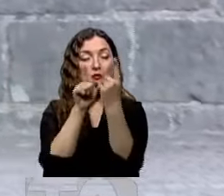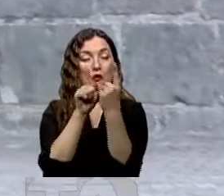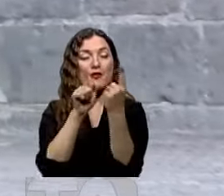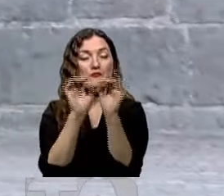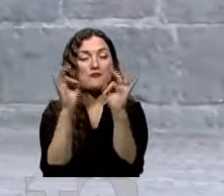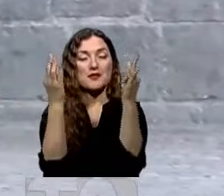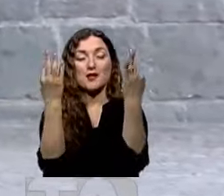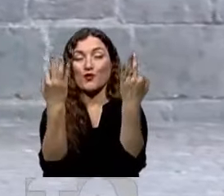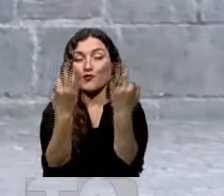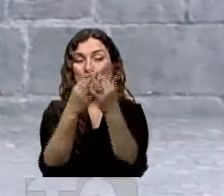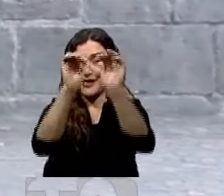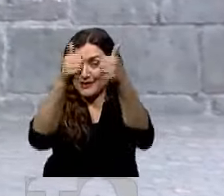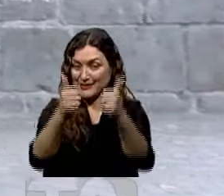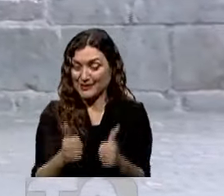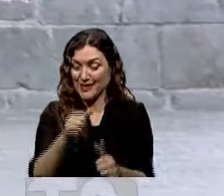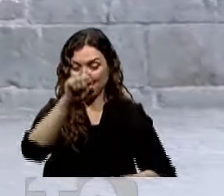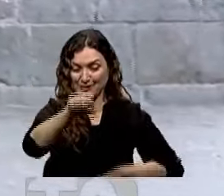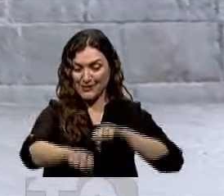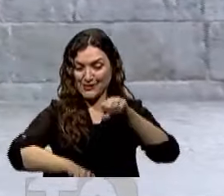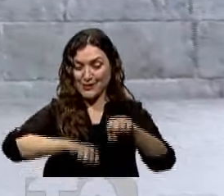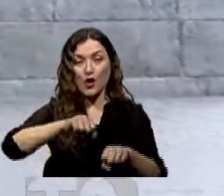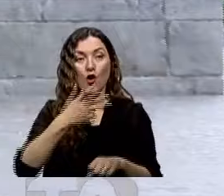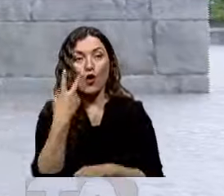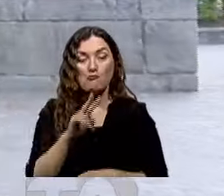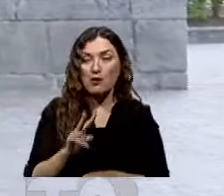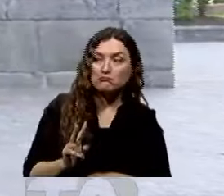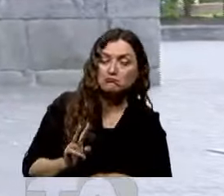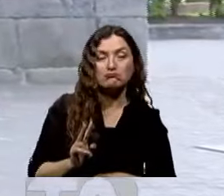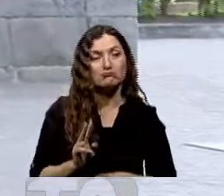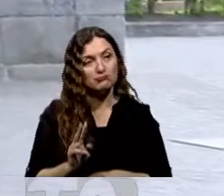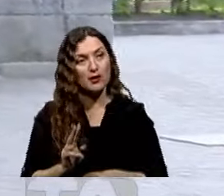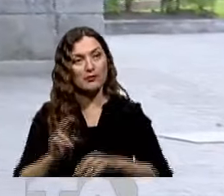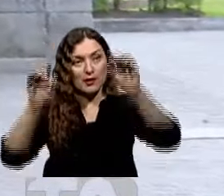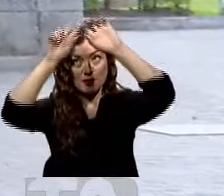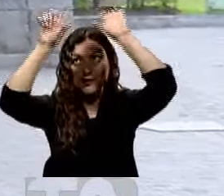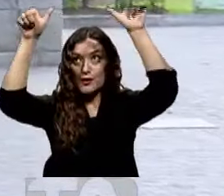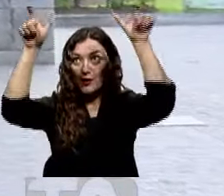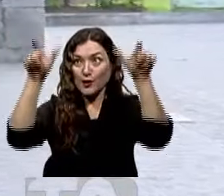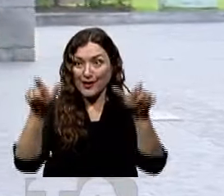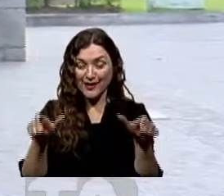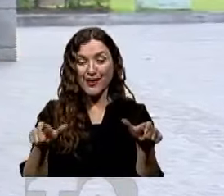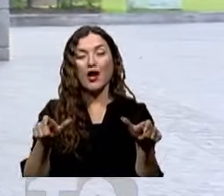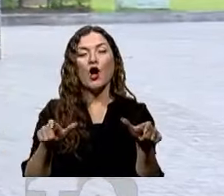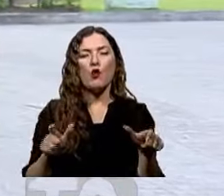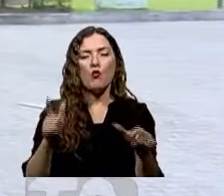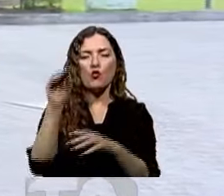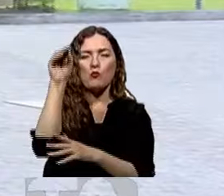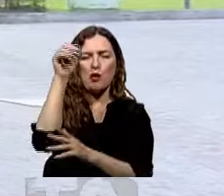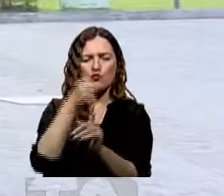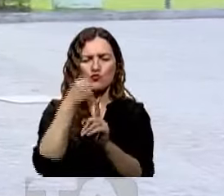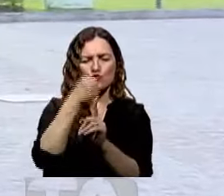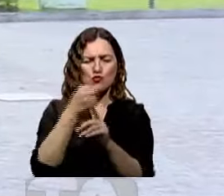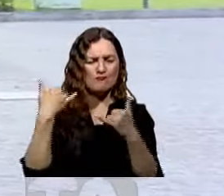de familias como de artistas y ciclistas. Aquí podrás encontrar el arco de la Circasiana, el monumento a la lucha eterna y también a